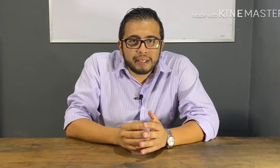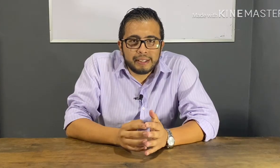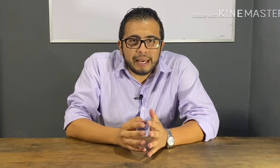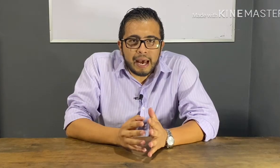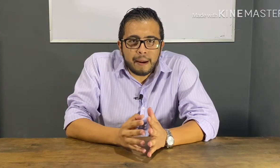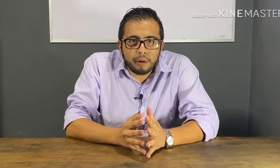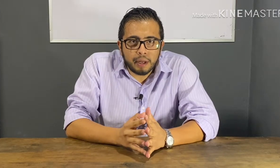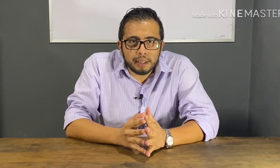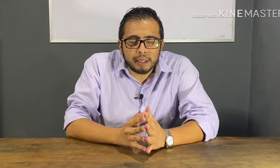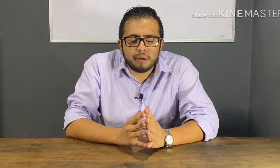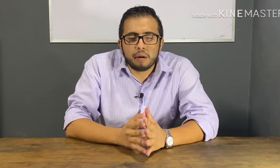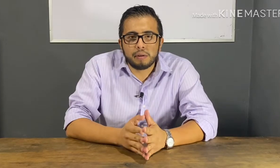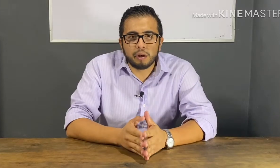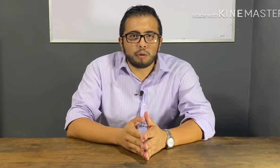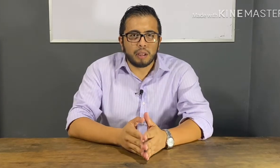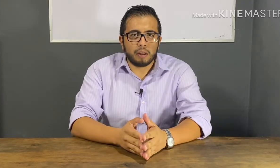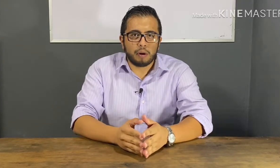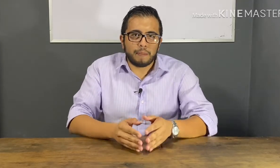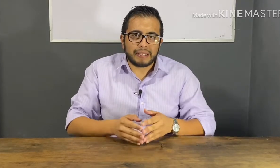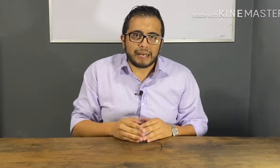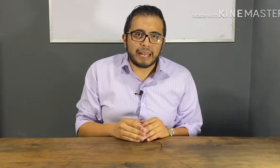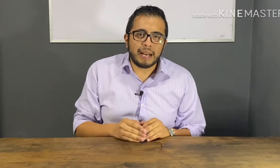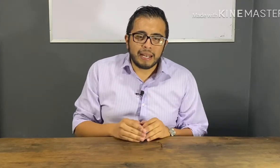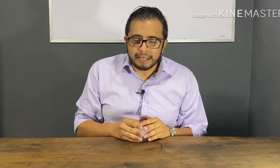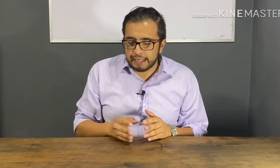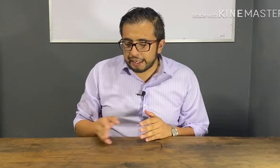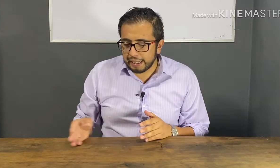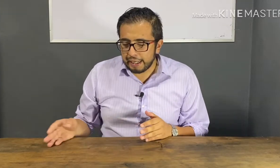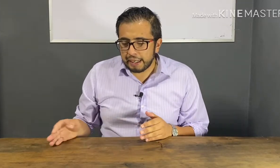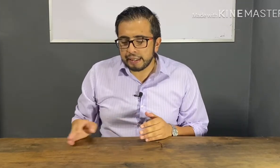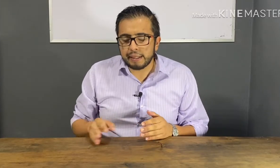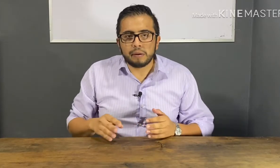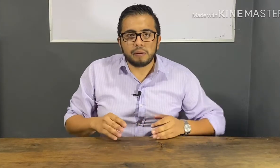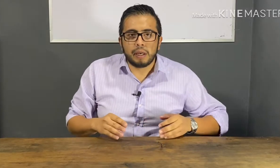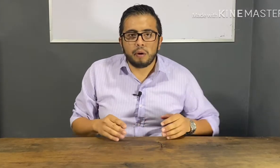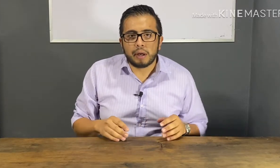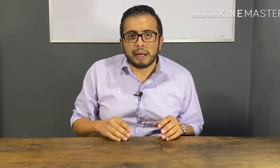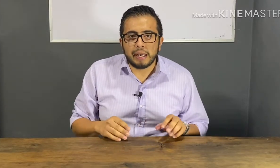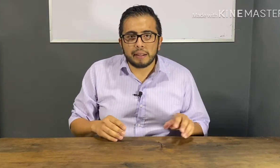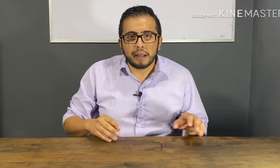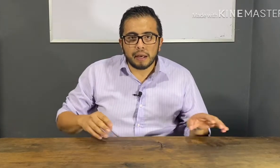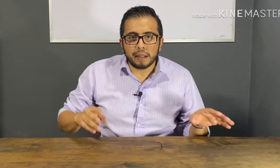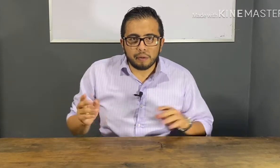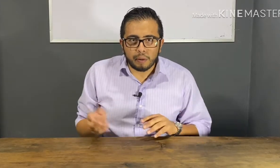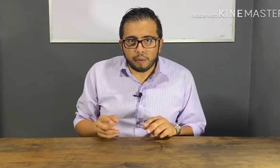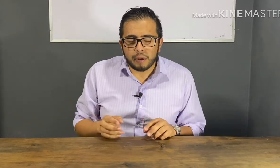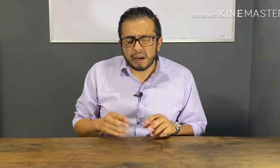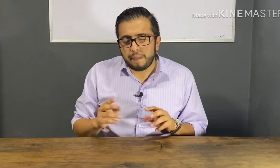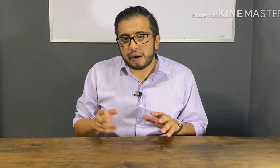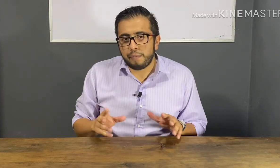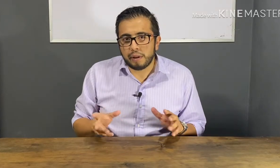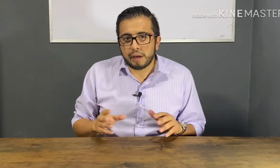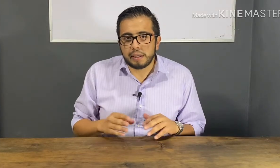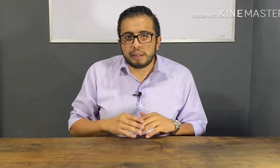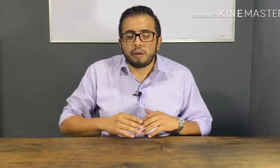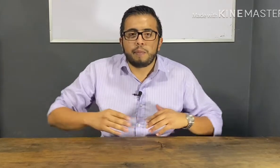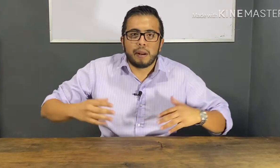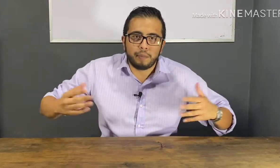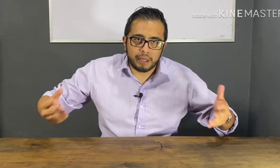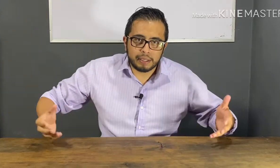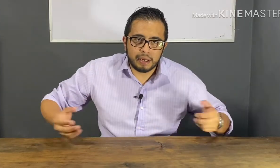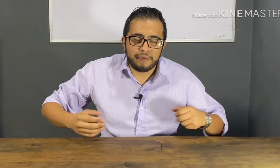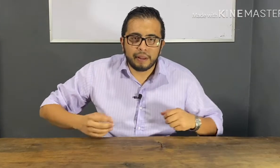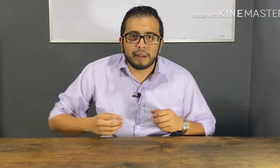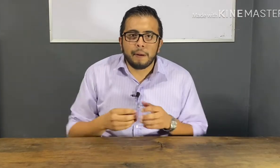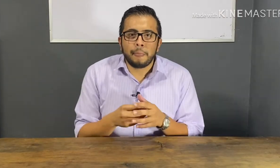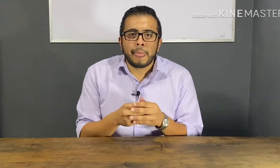Como te decía, AMLO le dice que no al Consejo Coordinador Empresarial, ya que este consejo quería adquirir deuda pública para poder resarcir o para